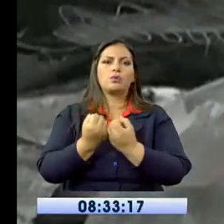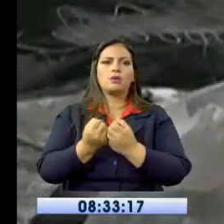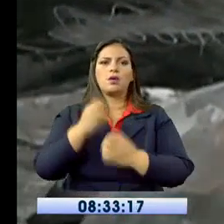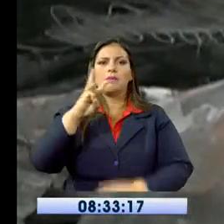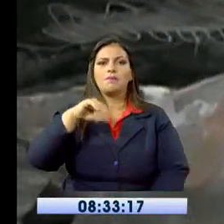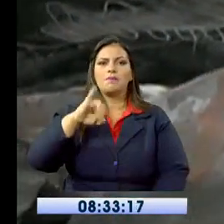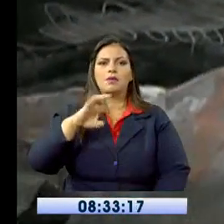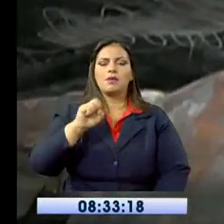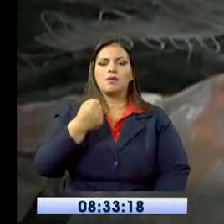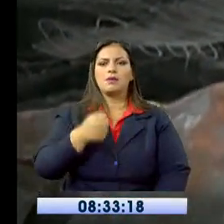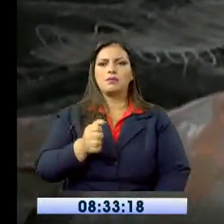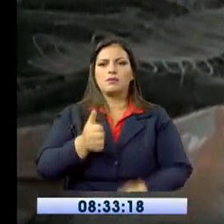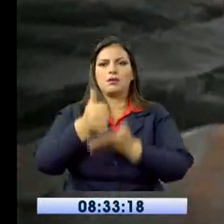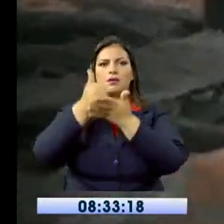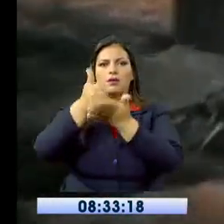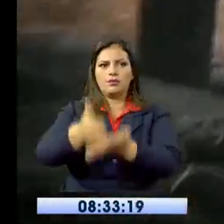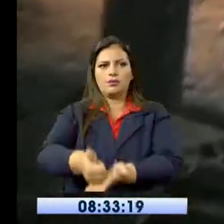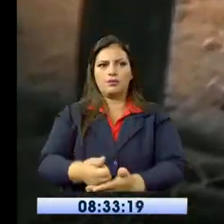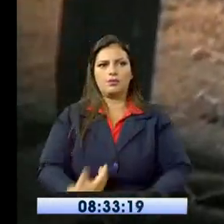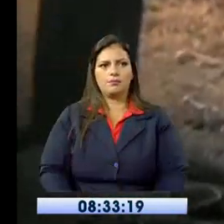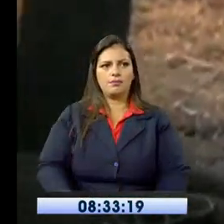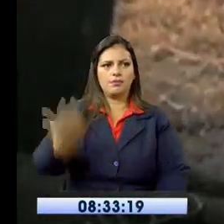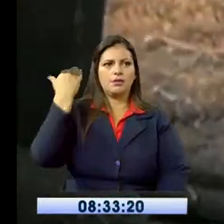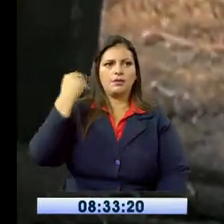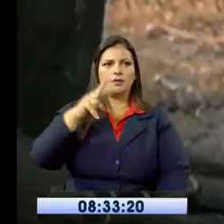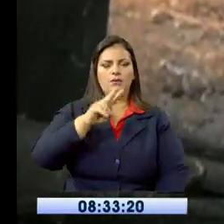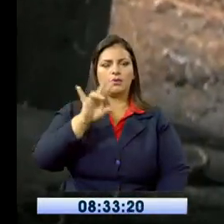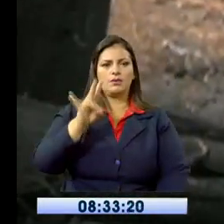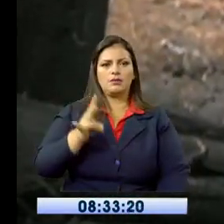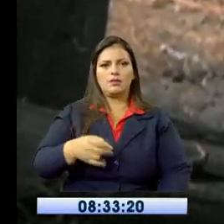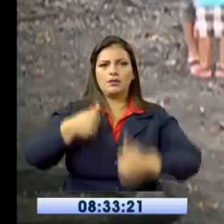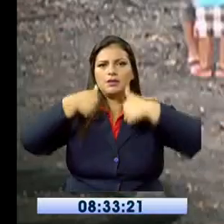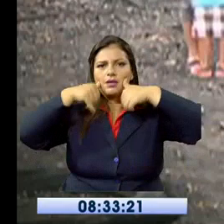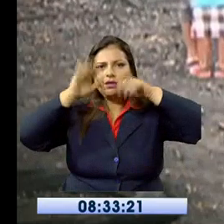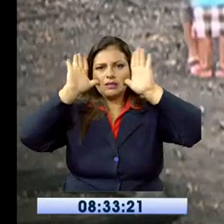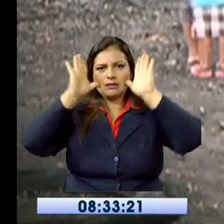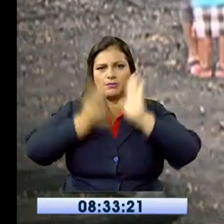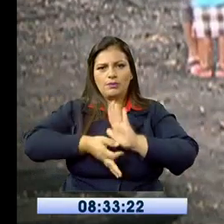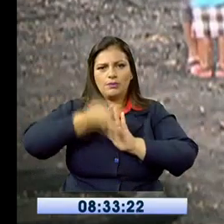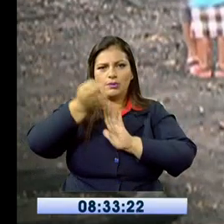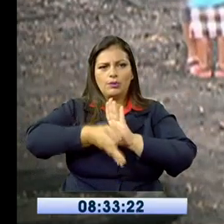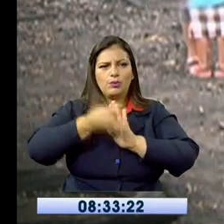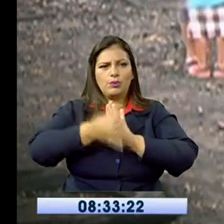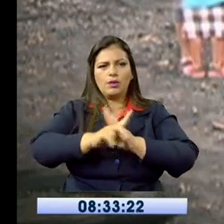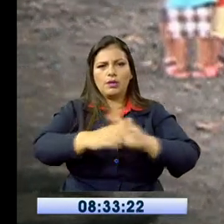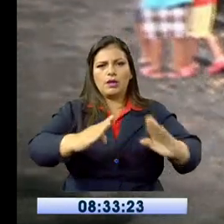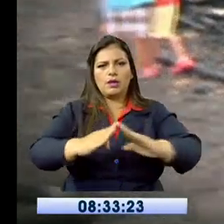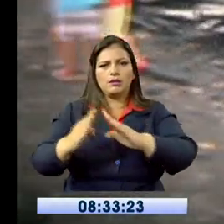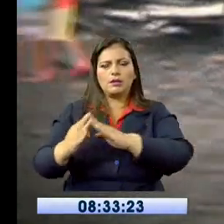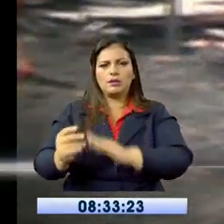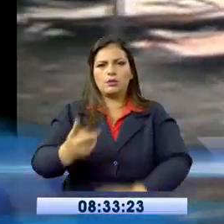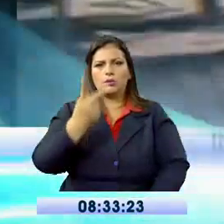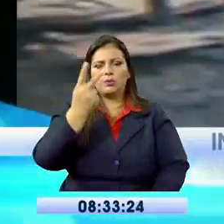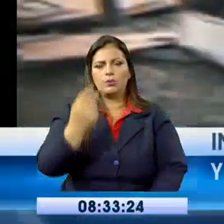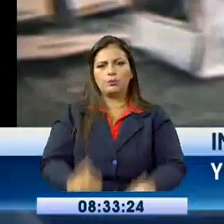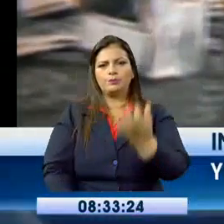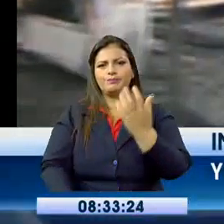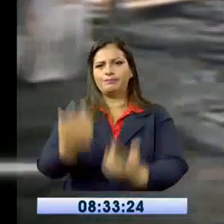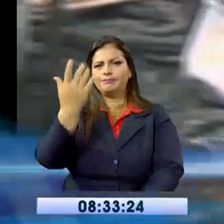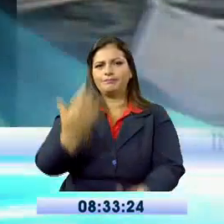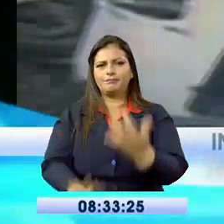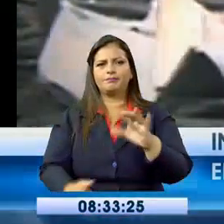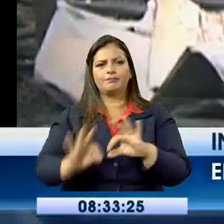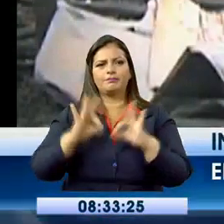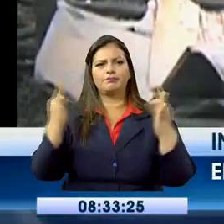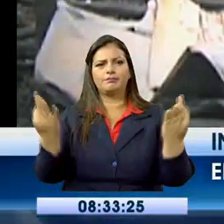El incendio se registró el pasado 27 de diciembre en la cooperativa La Herradura, ubicada en la cuarta etapa del recreo en Durán, donde dos familias